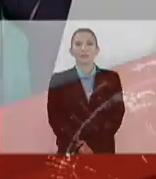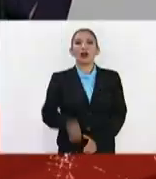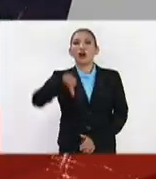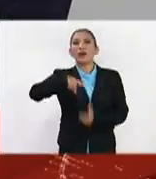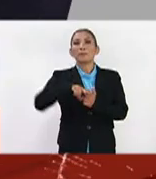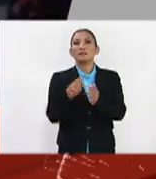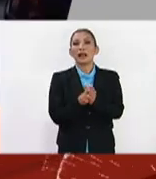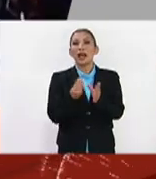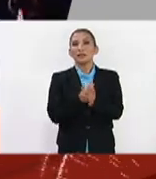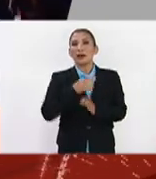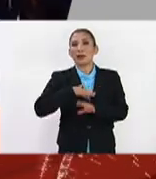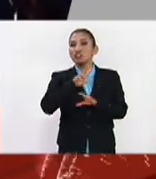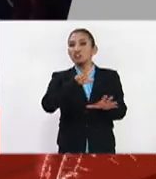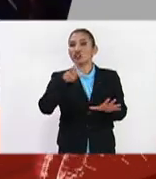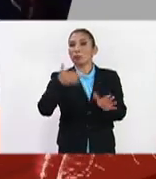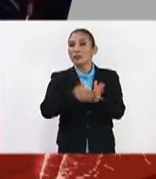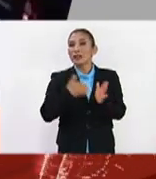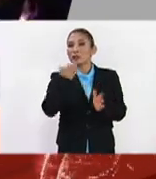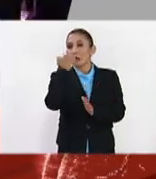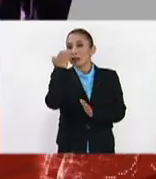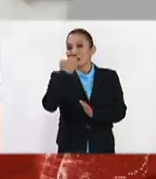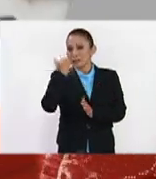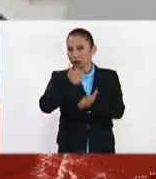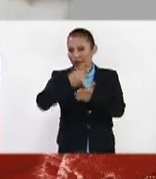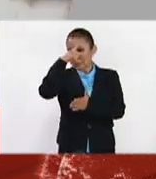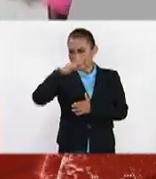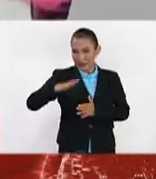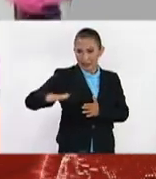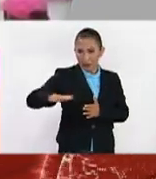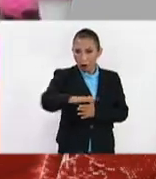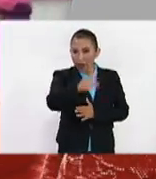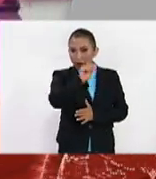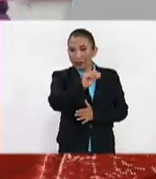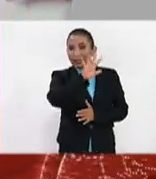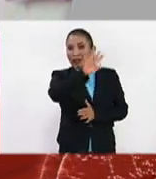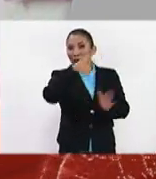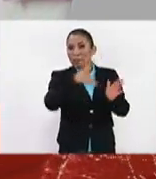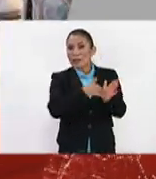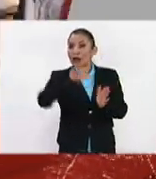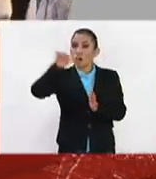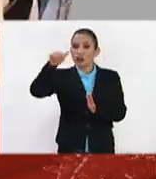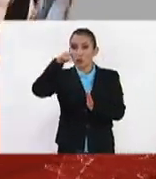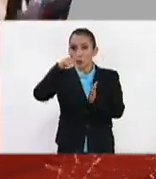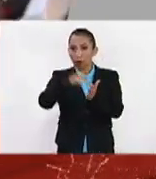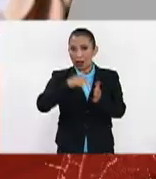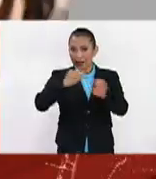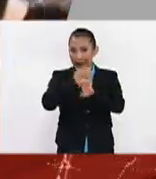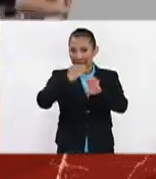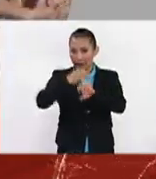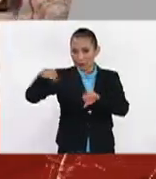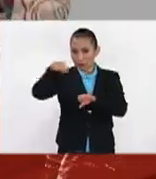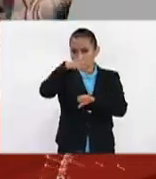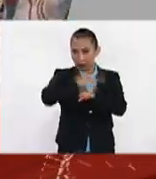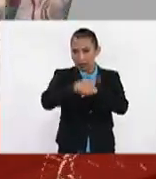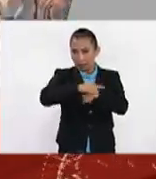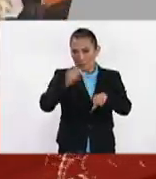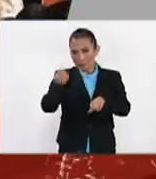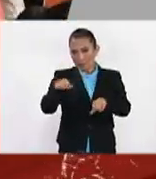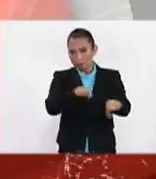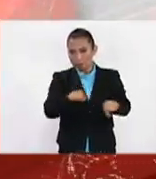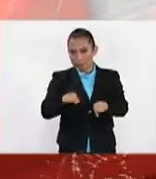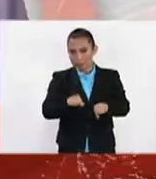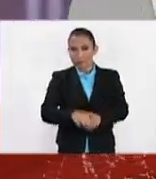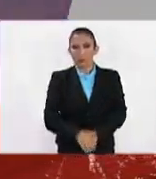Hoy inician clases en más de 8,000 escuelas de la Ciudad de México y 95,000 en el resto de los estados afectados por los